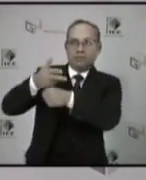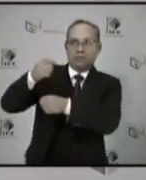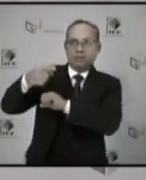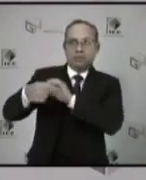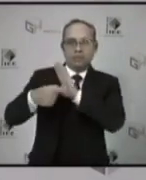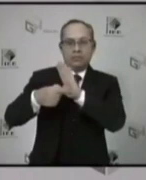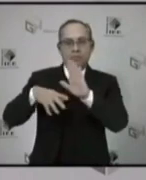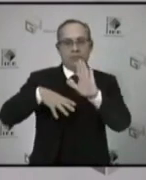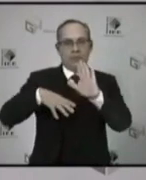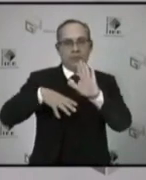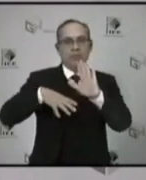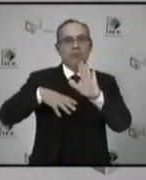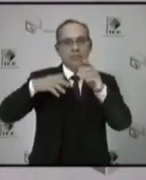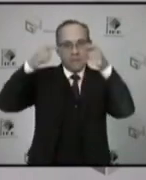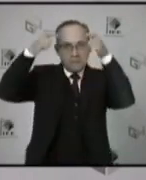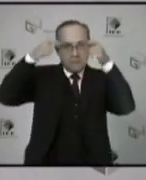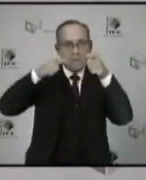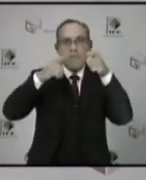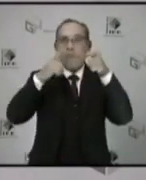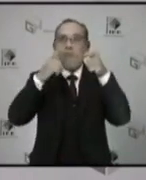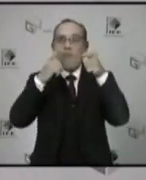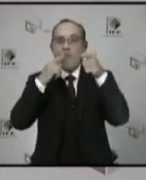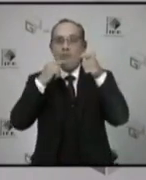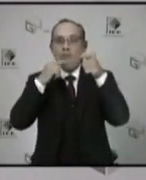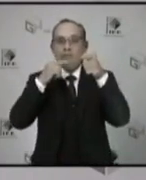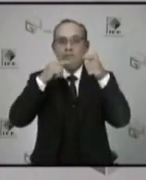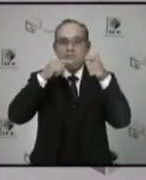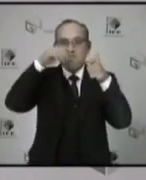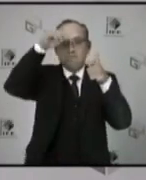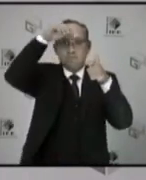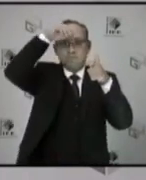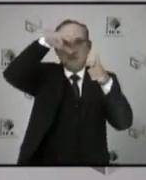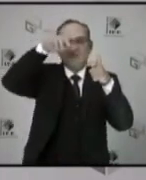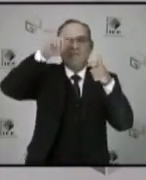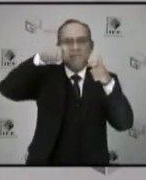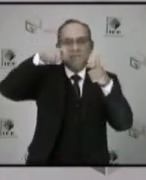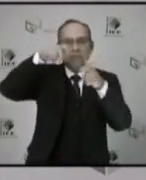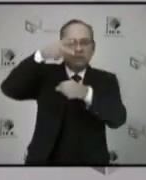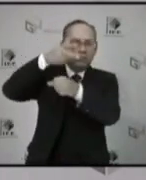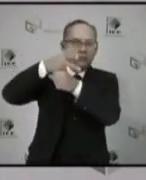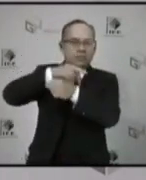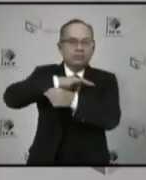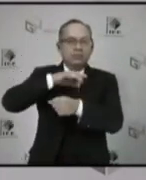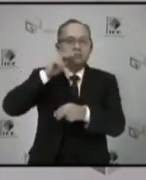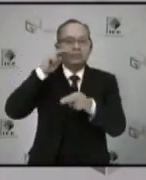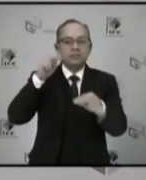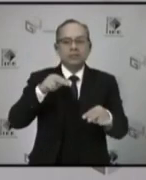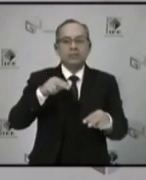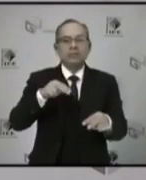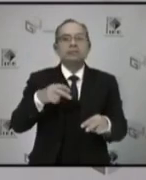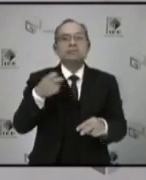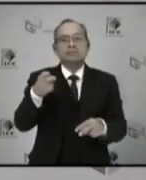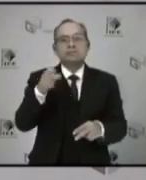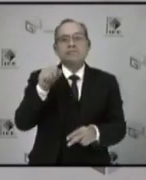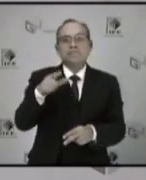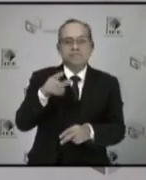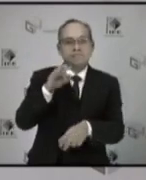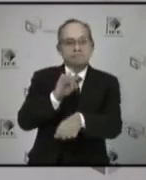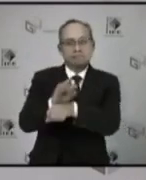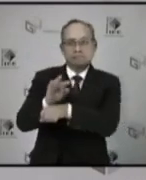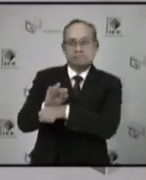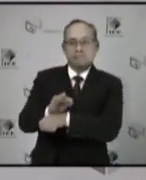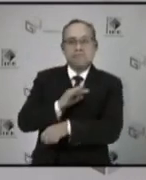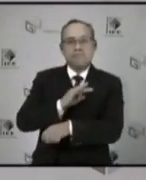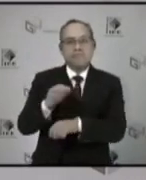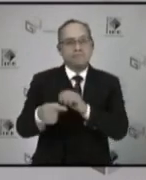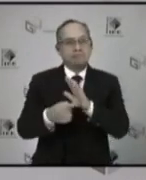policías para que vigilen a los ciudadanos, pero también para que se protejan de abusos de los que muchas veces son víctimas. Vamos a tener